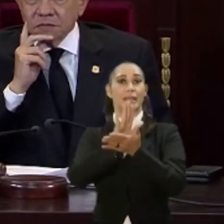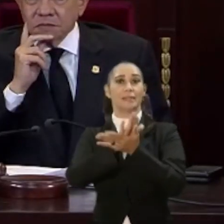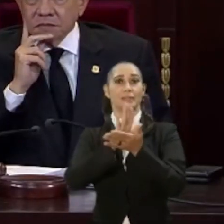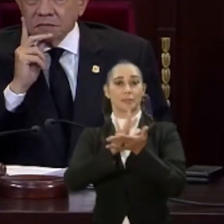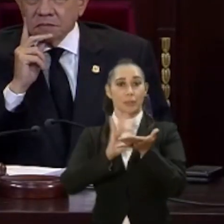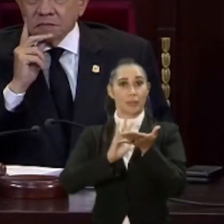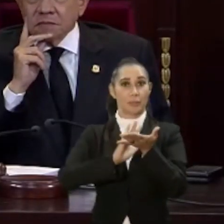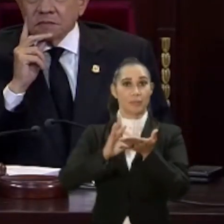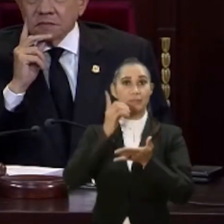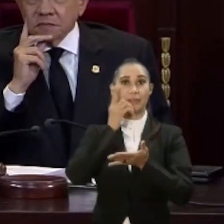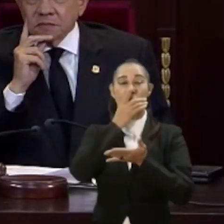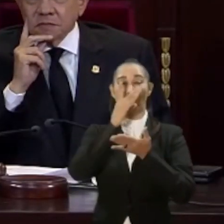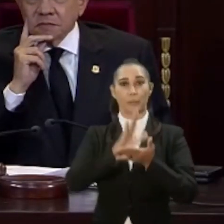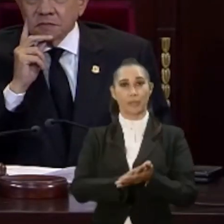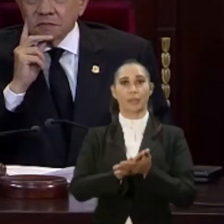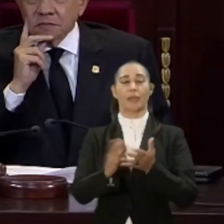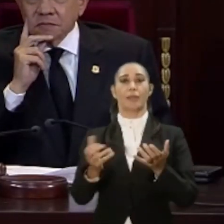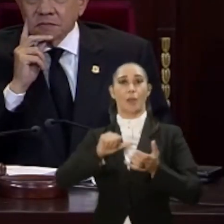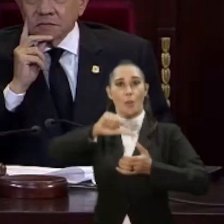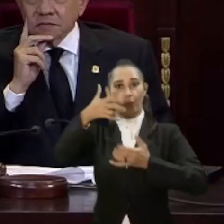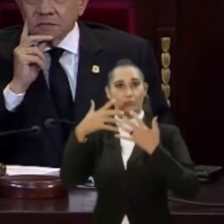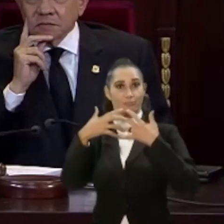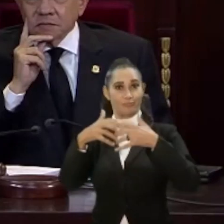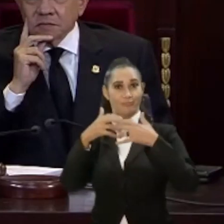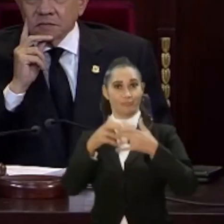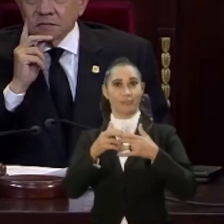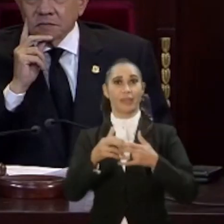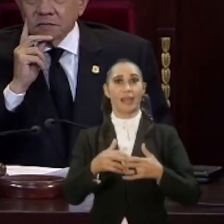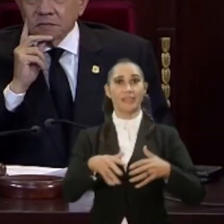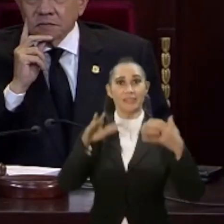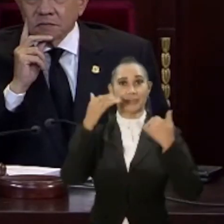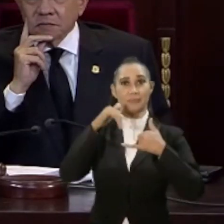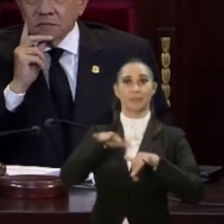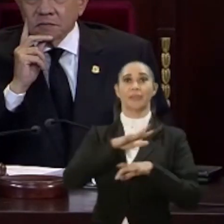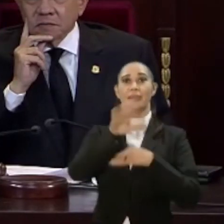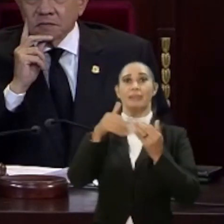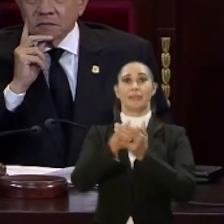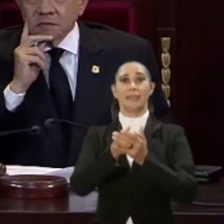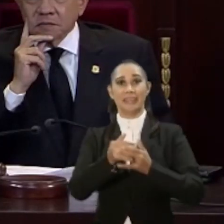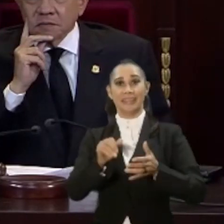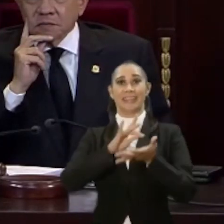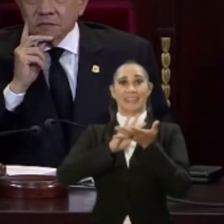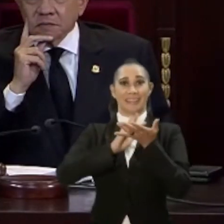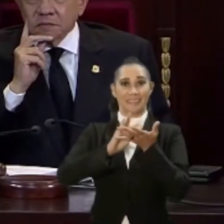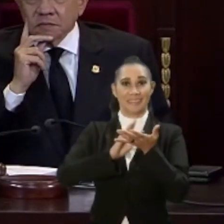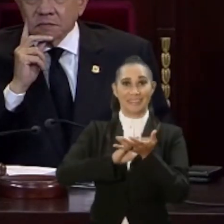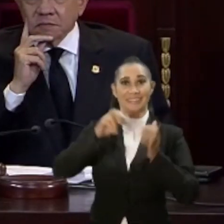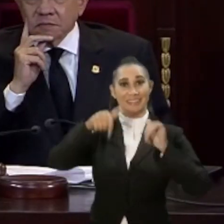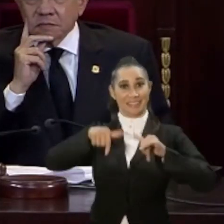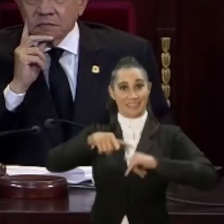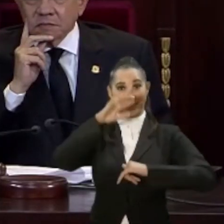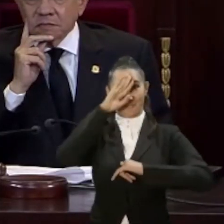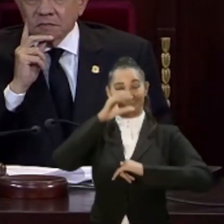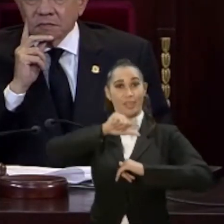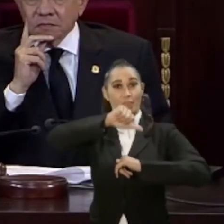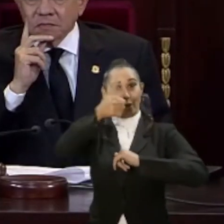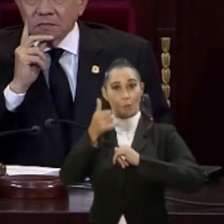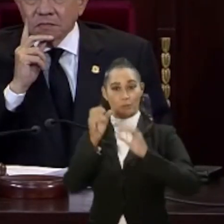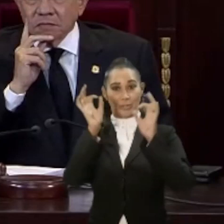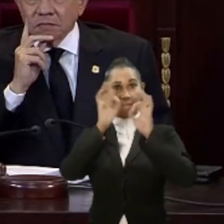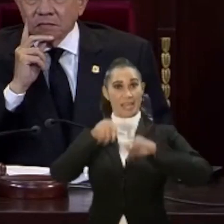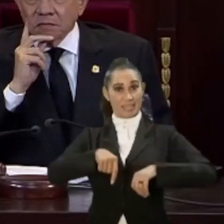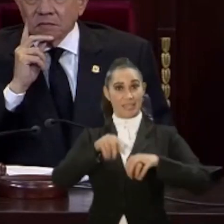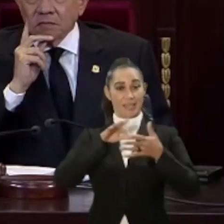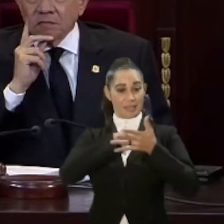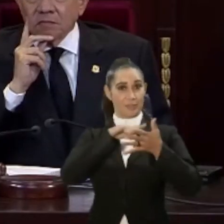medicina dominicanas con las estadounidenses, lo que permitirá que vengan estudiantes de medicina de ese país y de otros a formarse en el